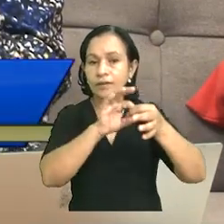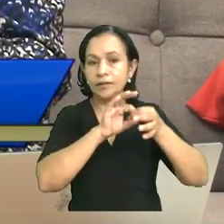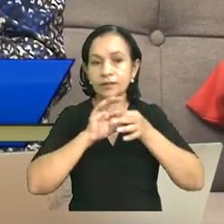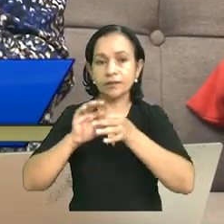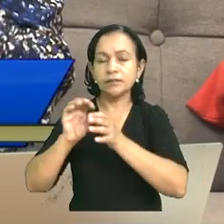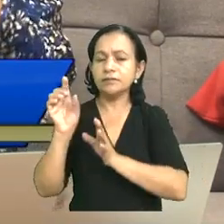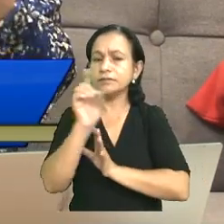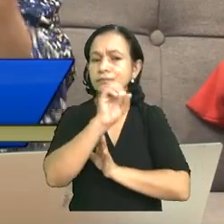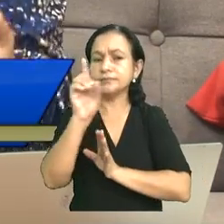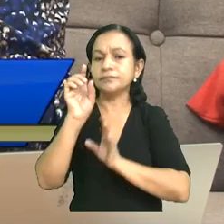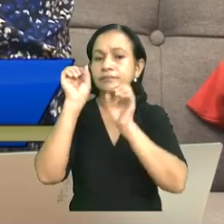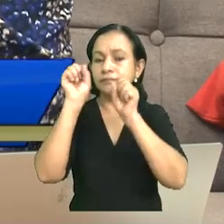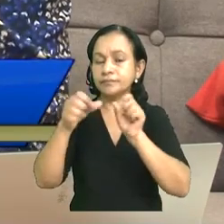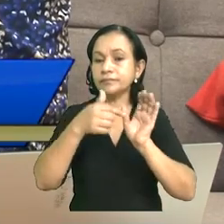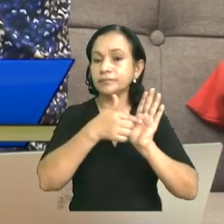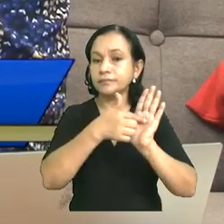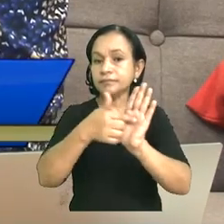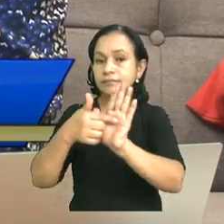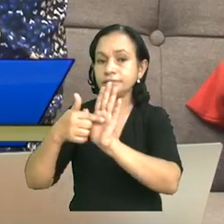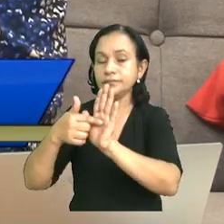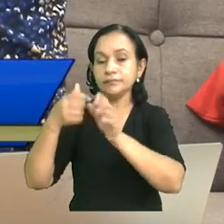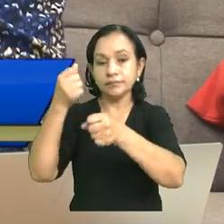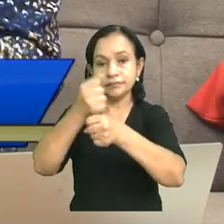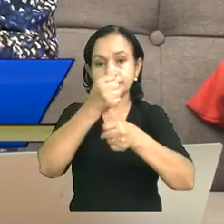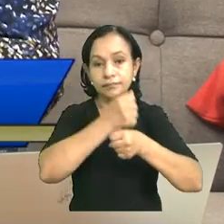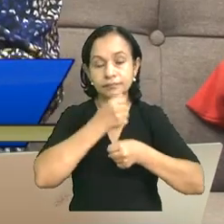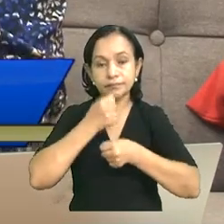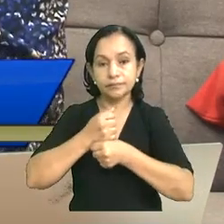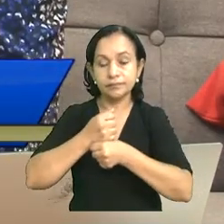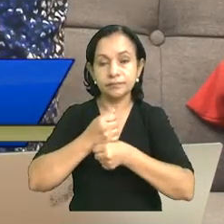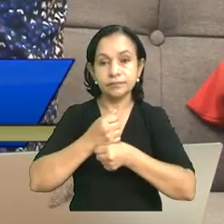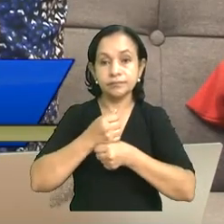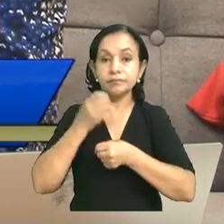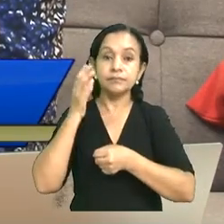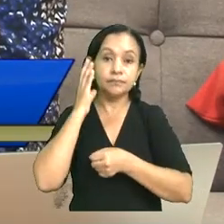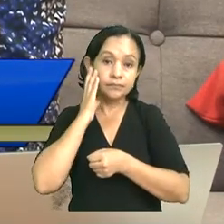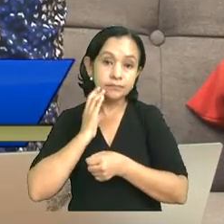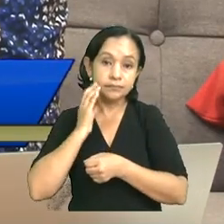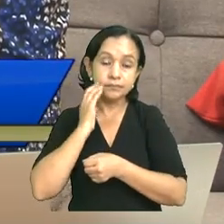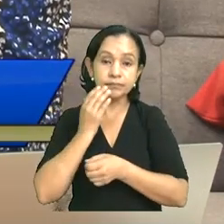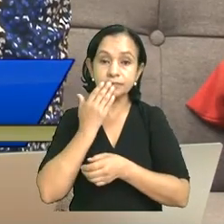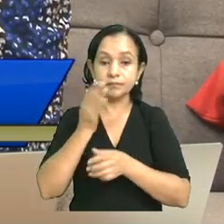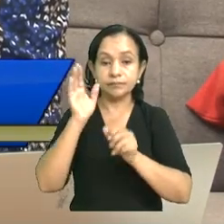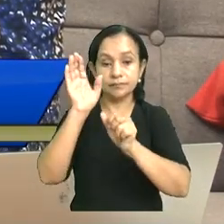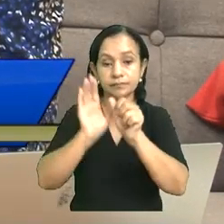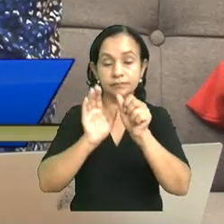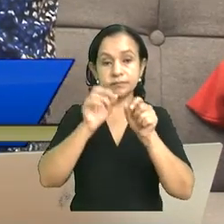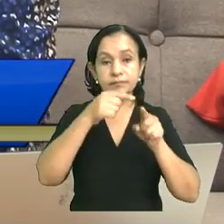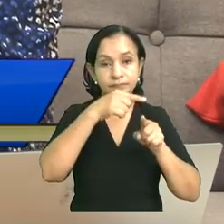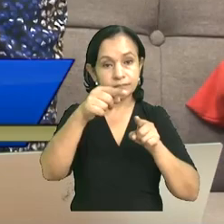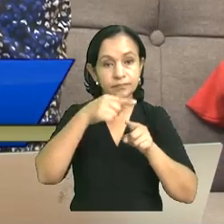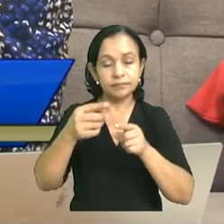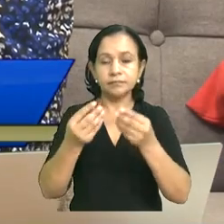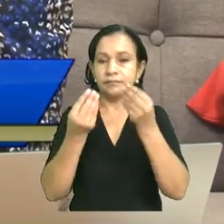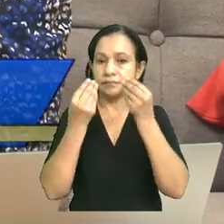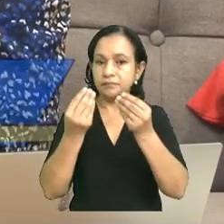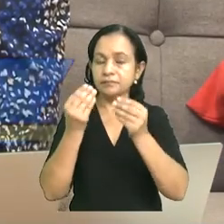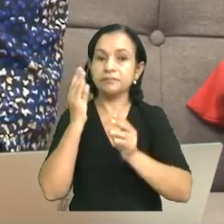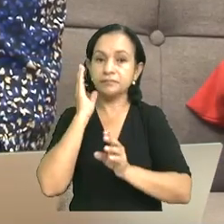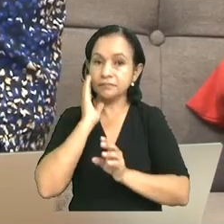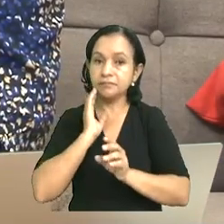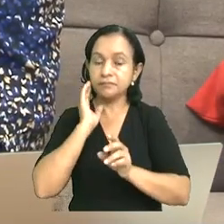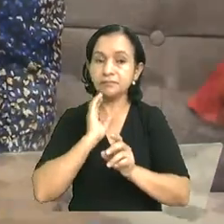donde podamos visibilizar el trabajo y ese talento que hay en cada municipio, que tenemos mucho talento en